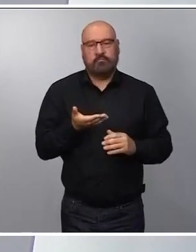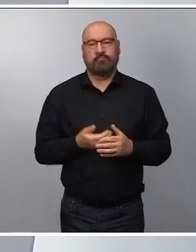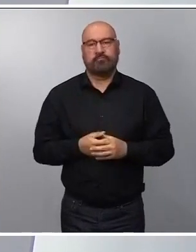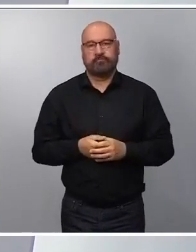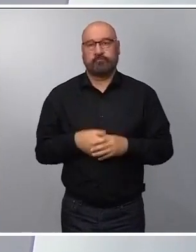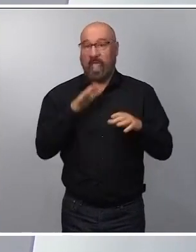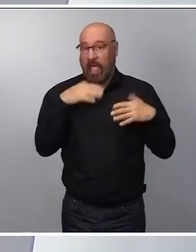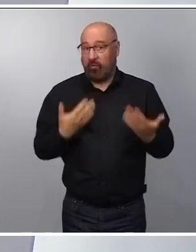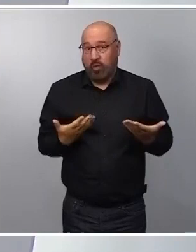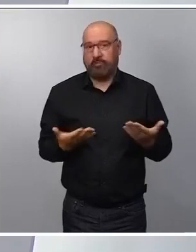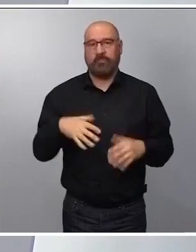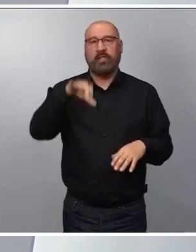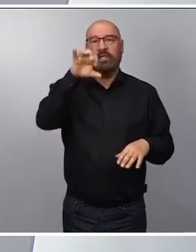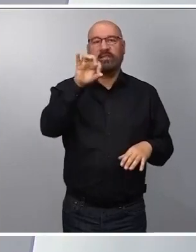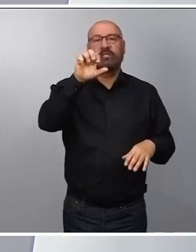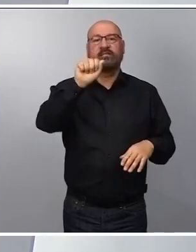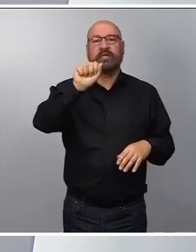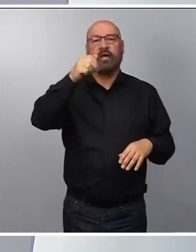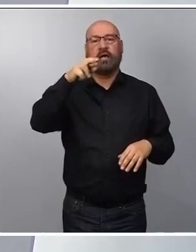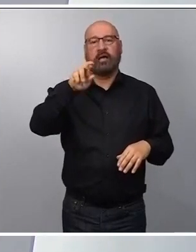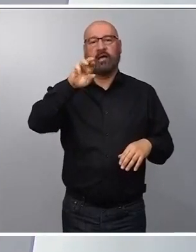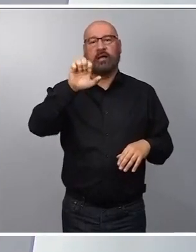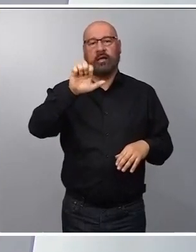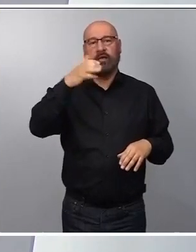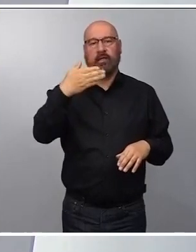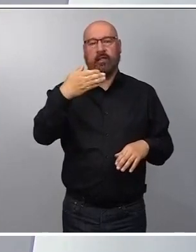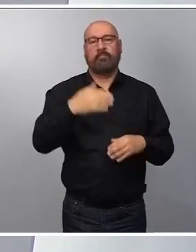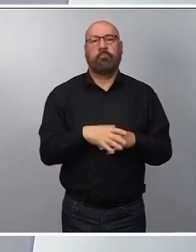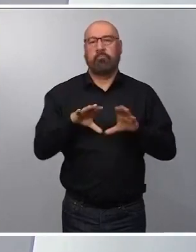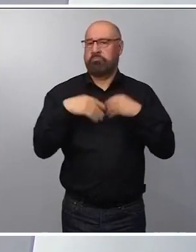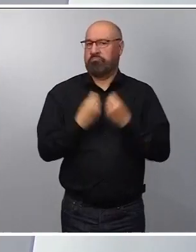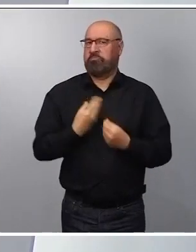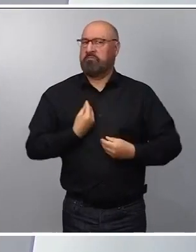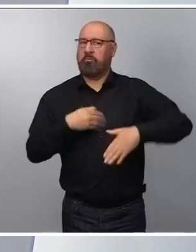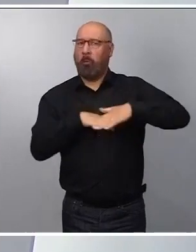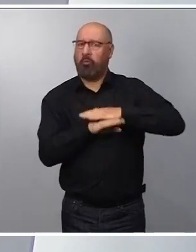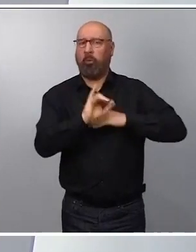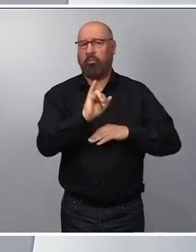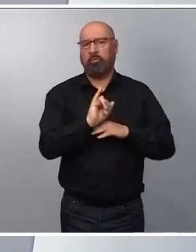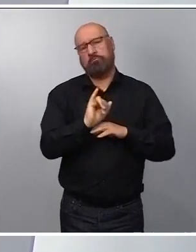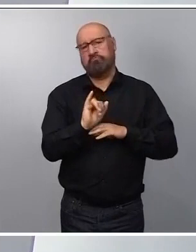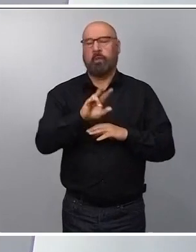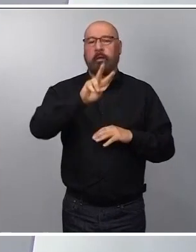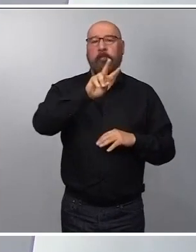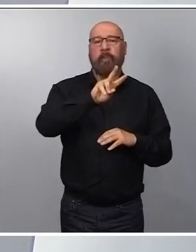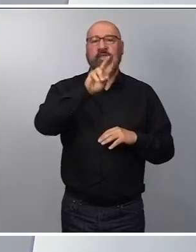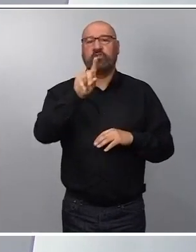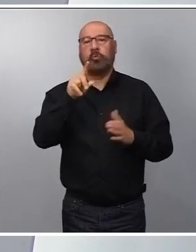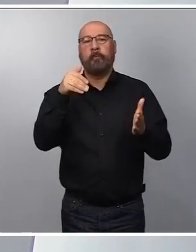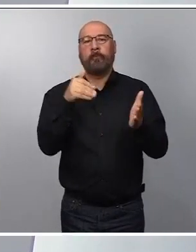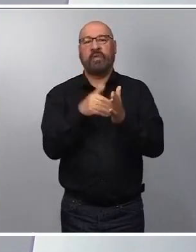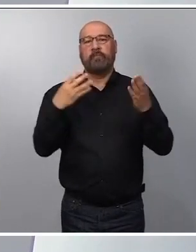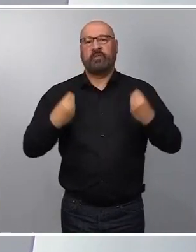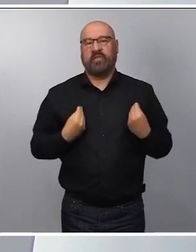Actualmente, a Sareb conta con un stock de vivienda que podría servir para uso social de 21.000 unidades,